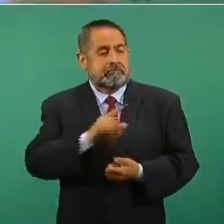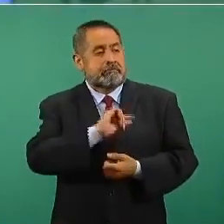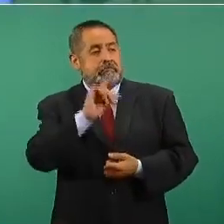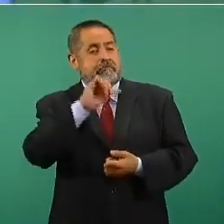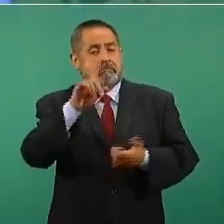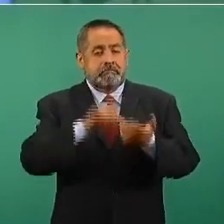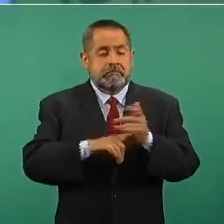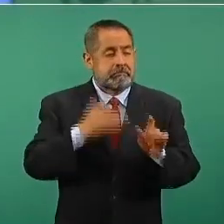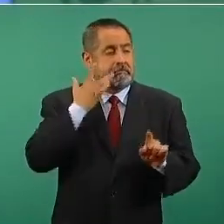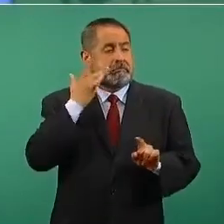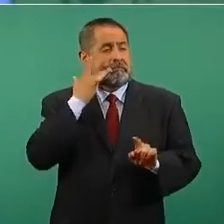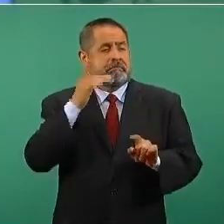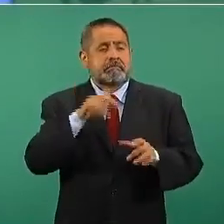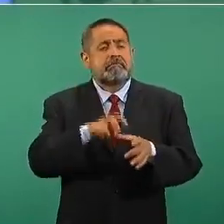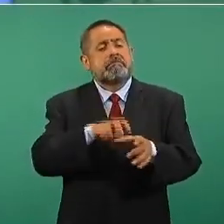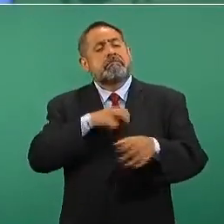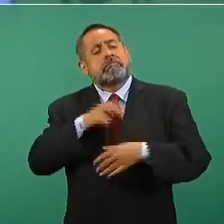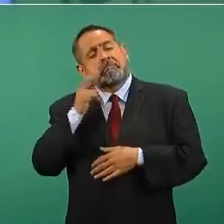famosos y fifís.